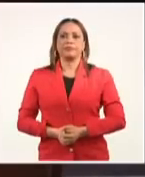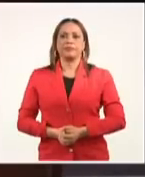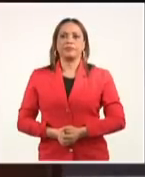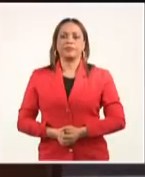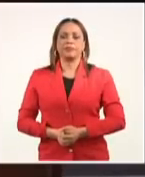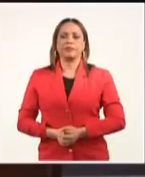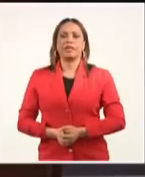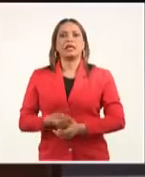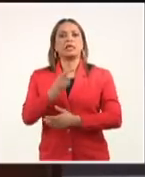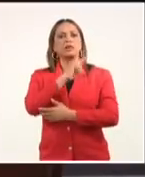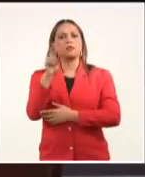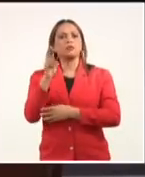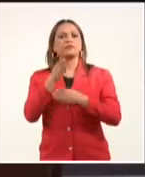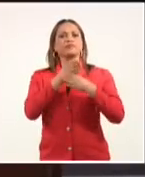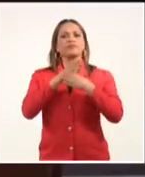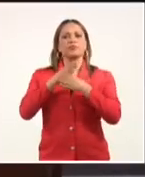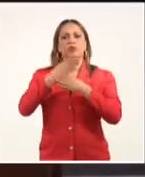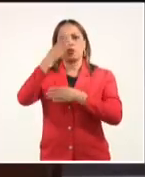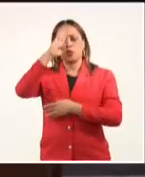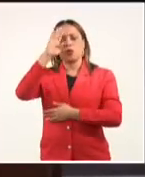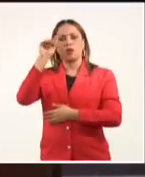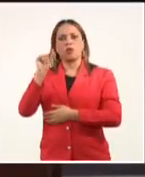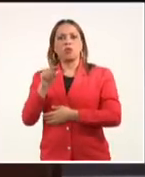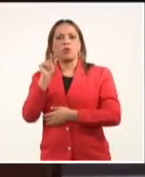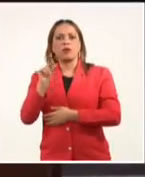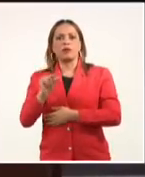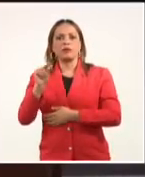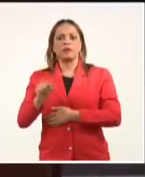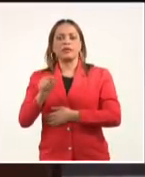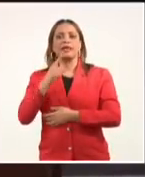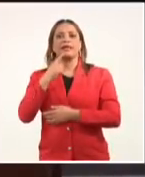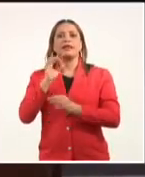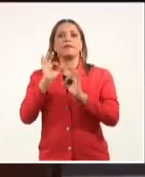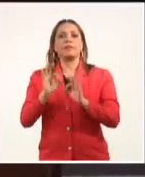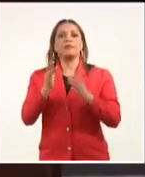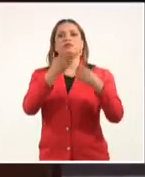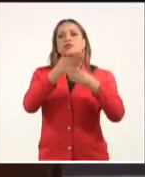los cubanos el concepto mismo